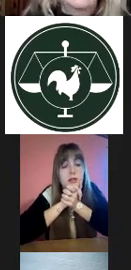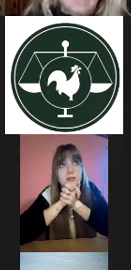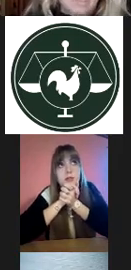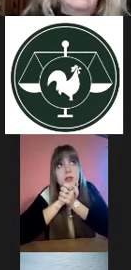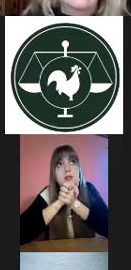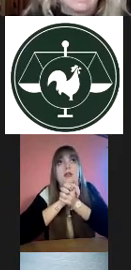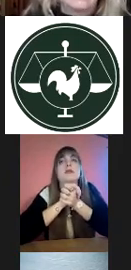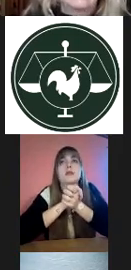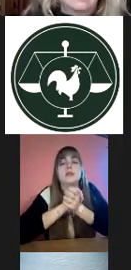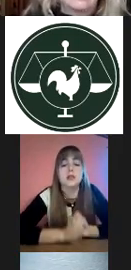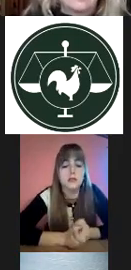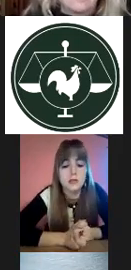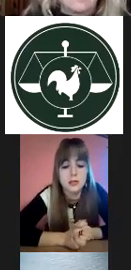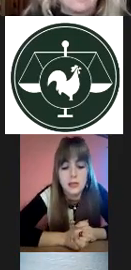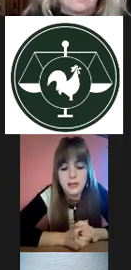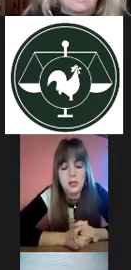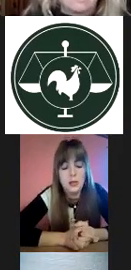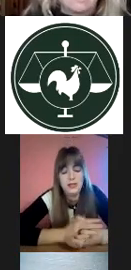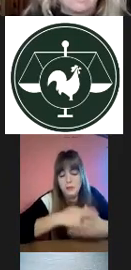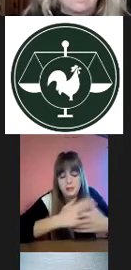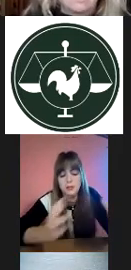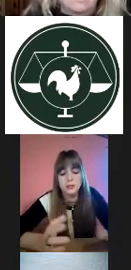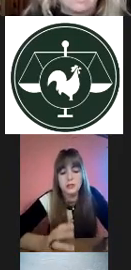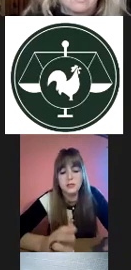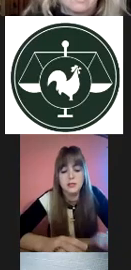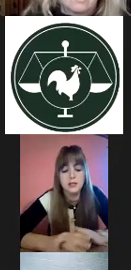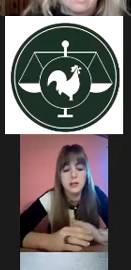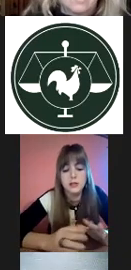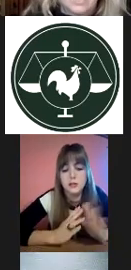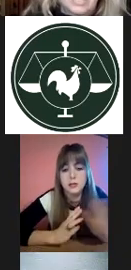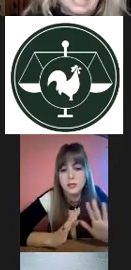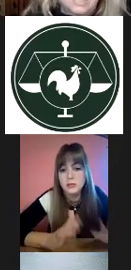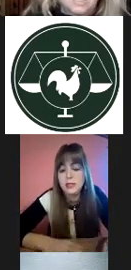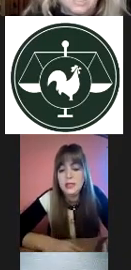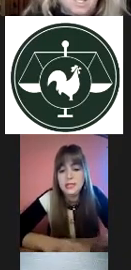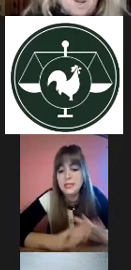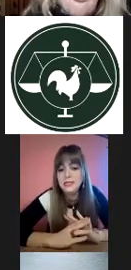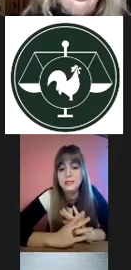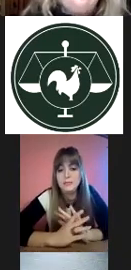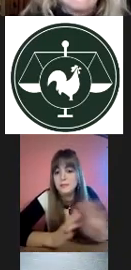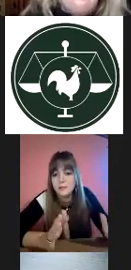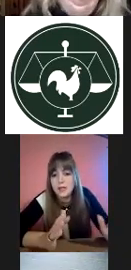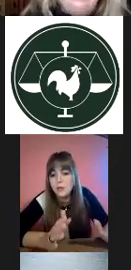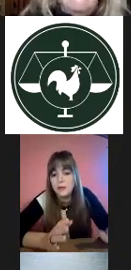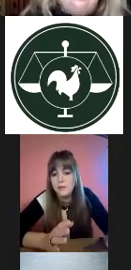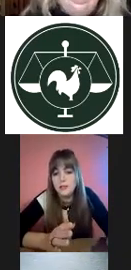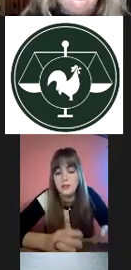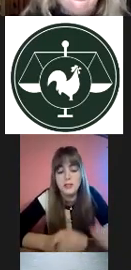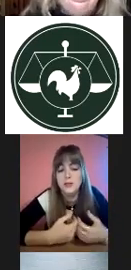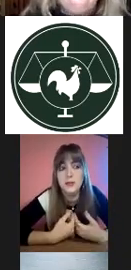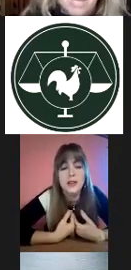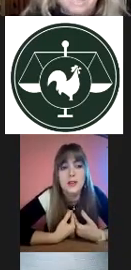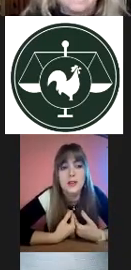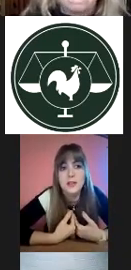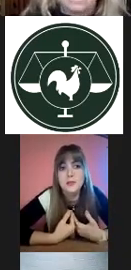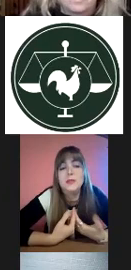¿no? ¿Por qué siguen ocurriendo estas cosas y nos matamos haciendo cosas y sin embargo, si no hay decisión política, es muy difícil? O